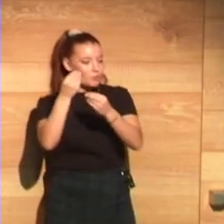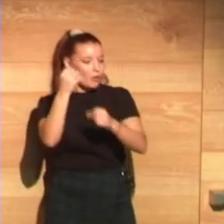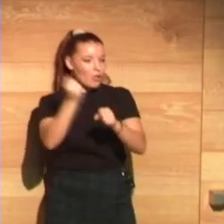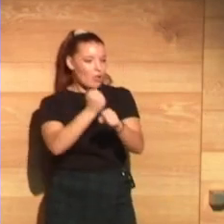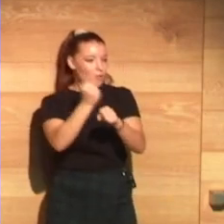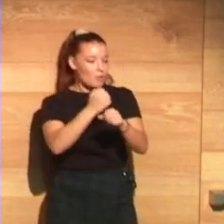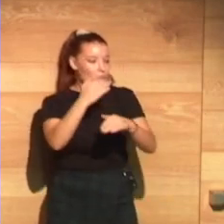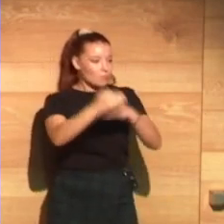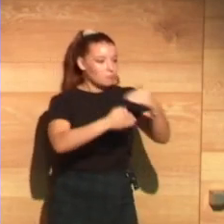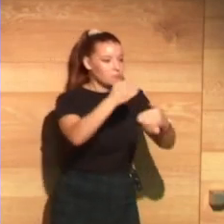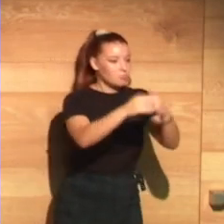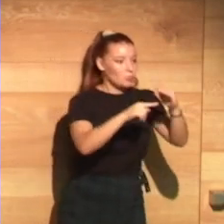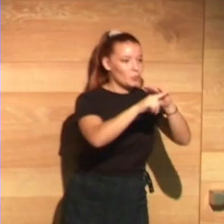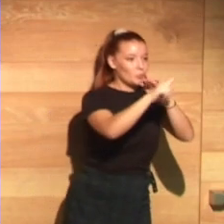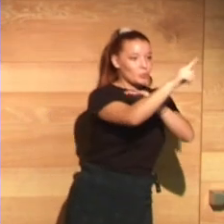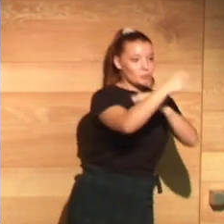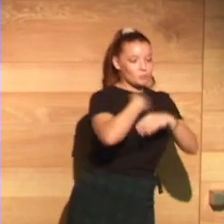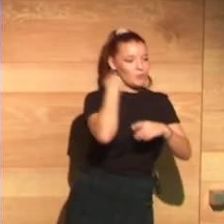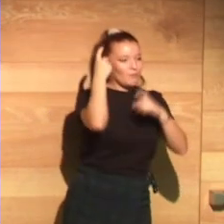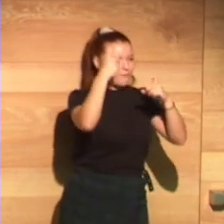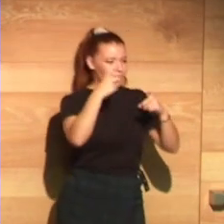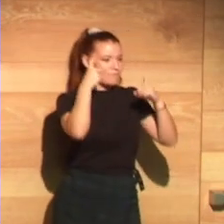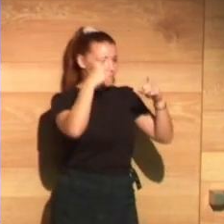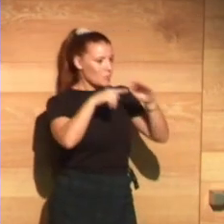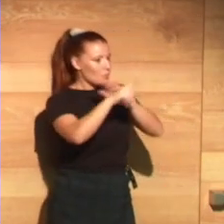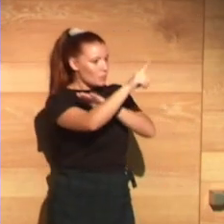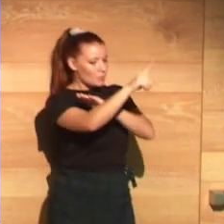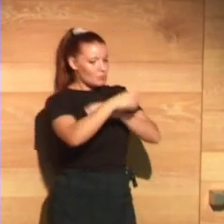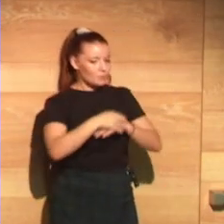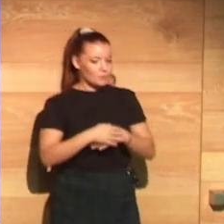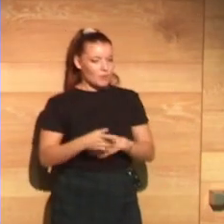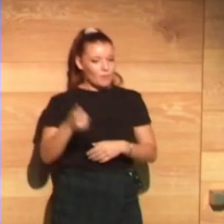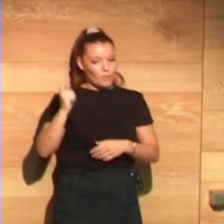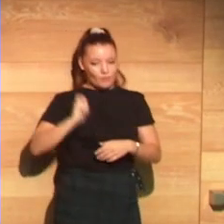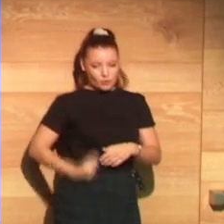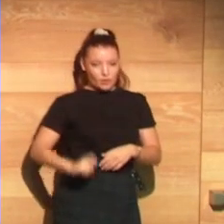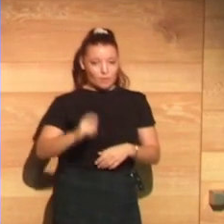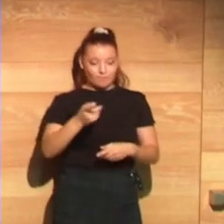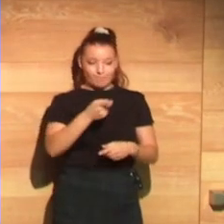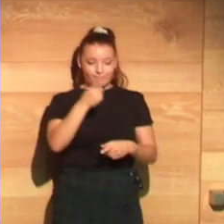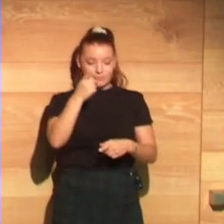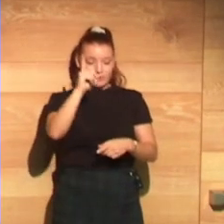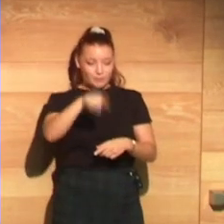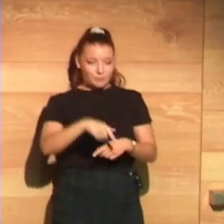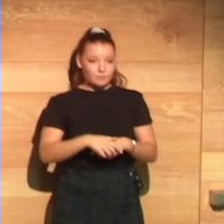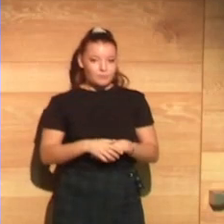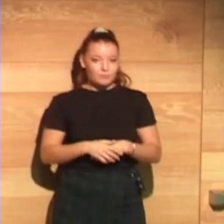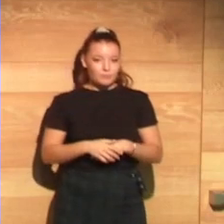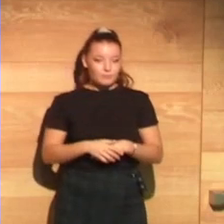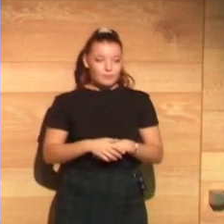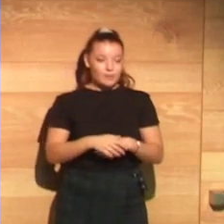de escribir, yo siempre quiero pensar que me supone una progresión profesional, ¿no? O por lo menos yo lo